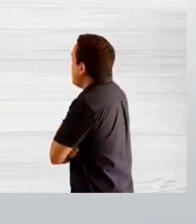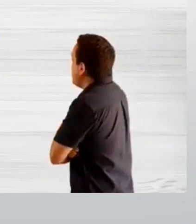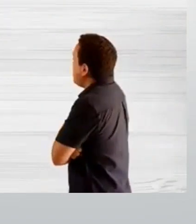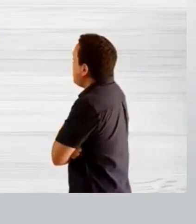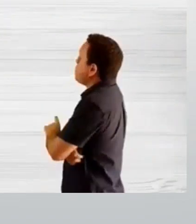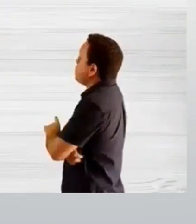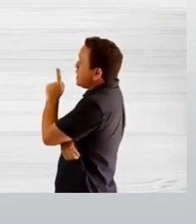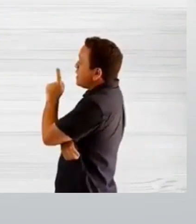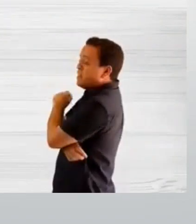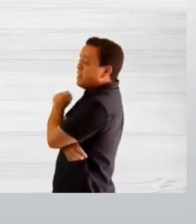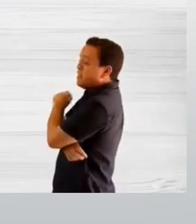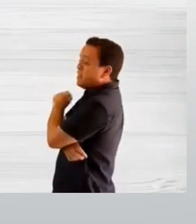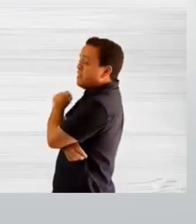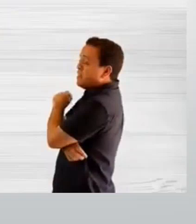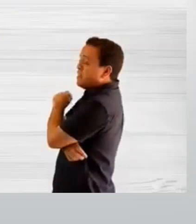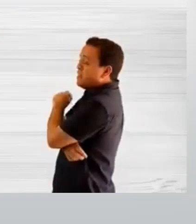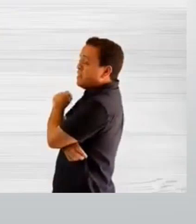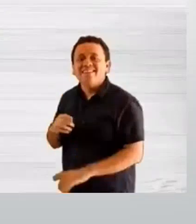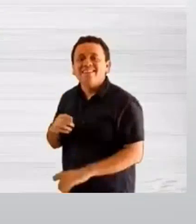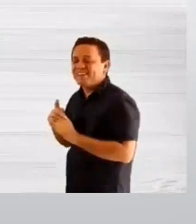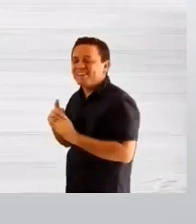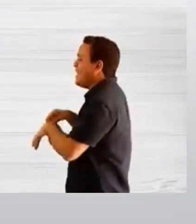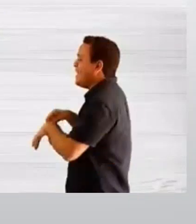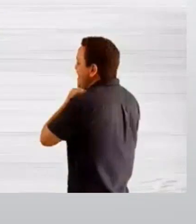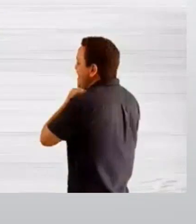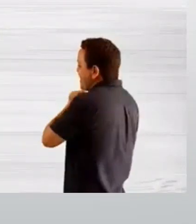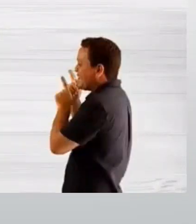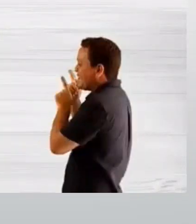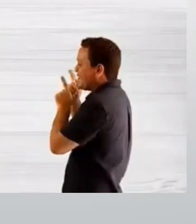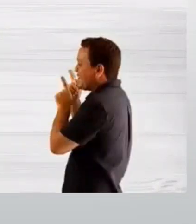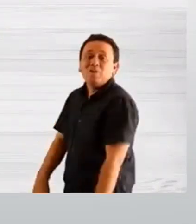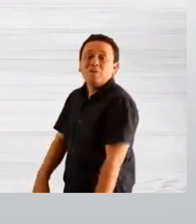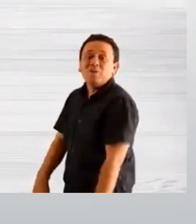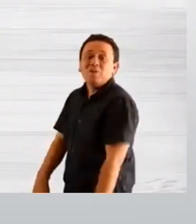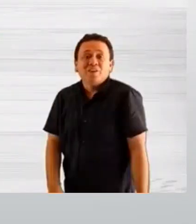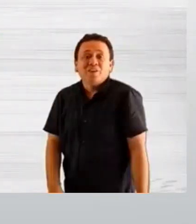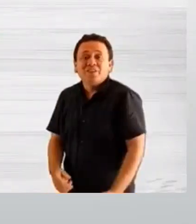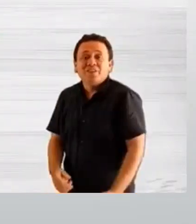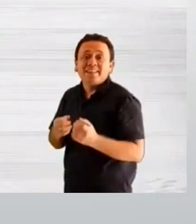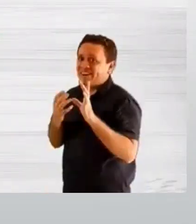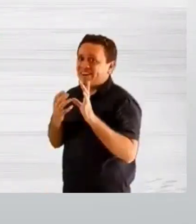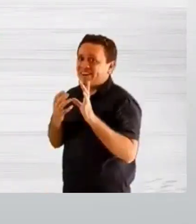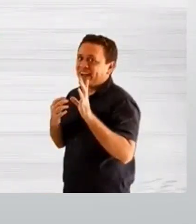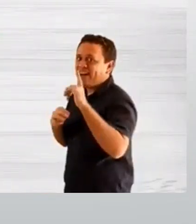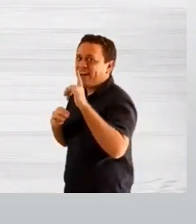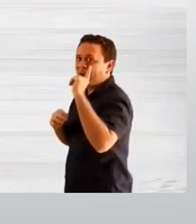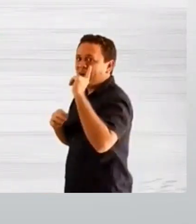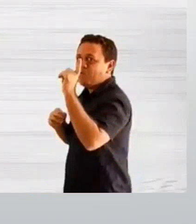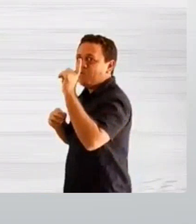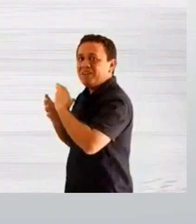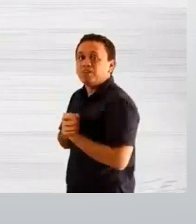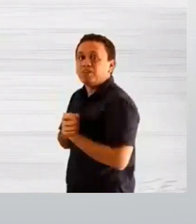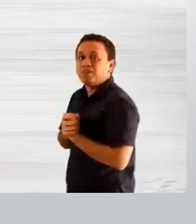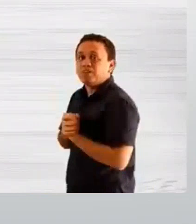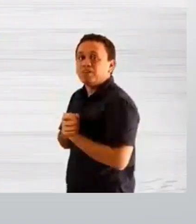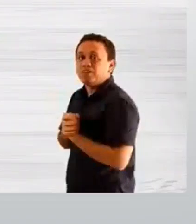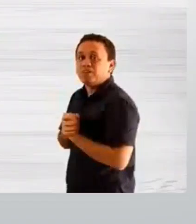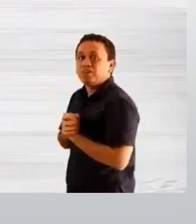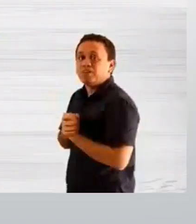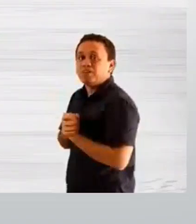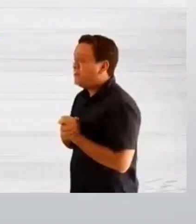Perfecto, ¿sí? Por ejemplo, aquí tenemos a nuestra bicicleta que avanza sobre una línea recta con una aceleración constante de valor escalar de 1 metro